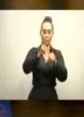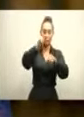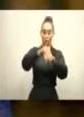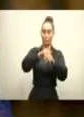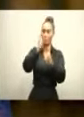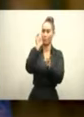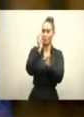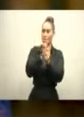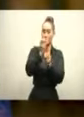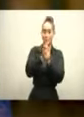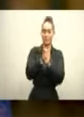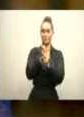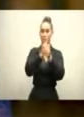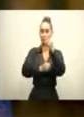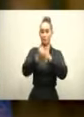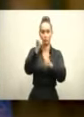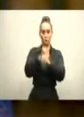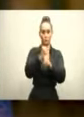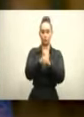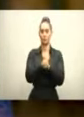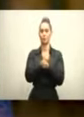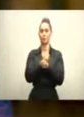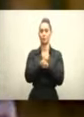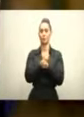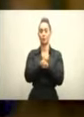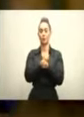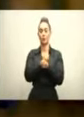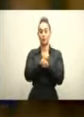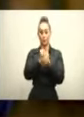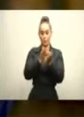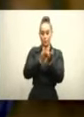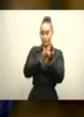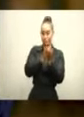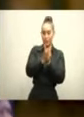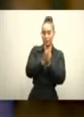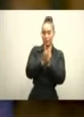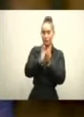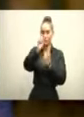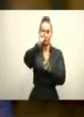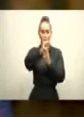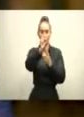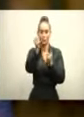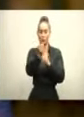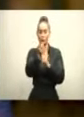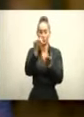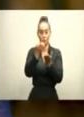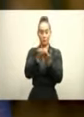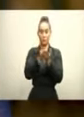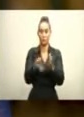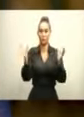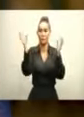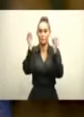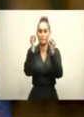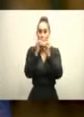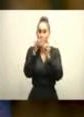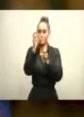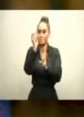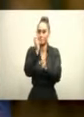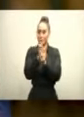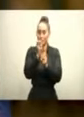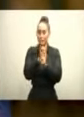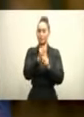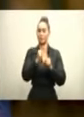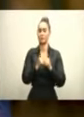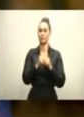últimos años, porque estamos en medio de la situación económica más difícil en 60 años. Y debe ser el